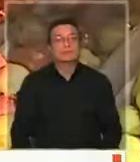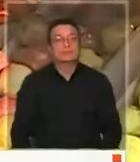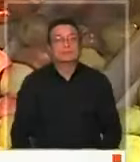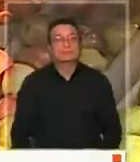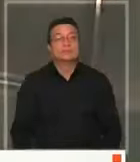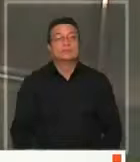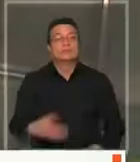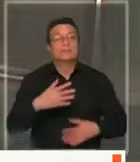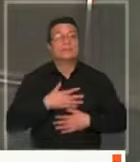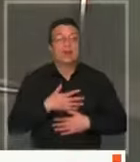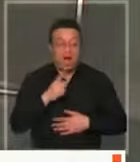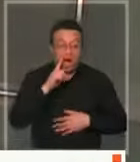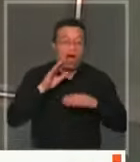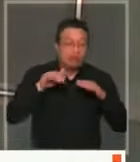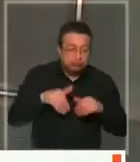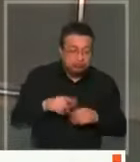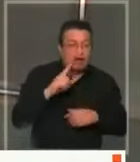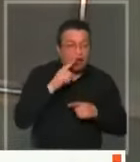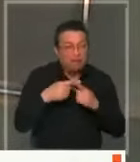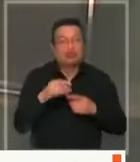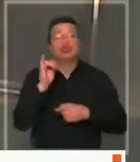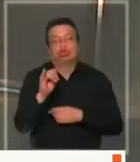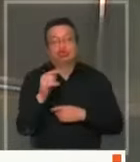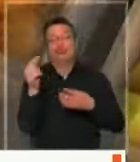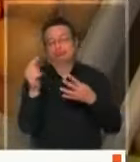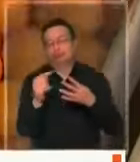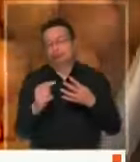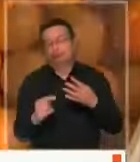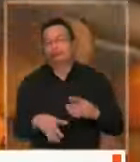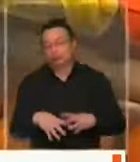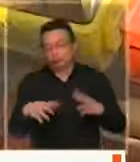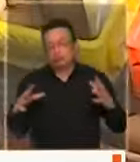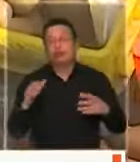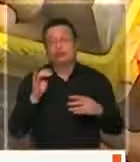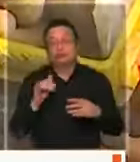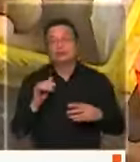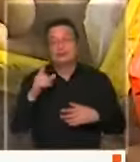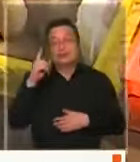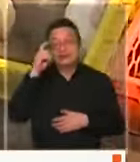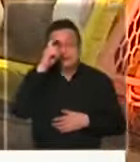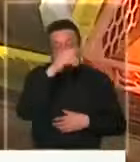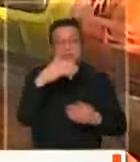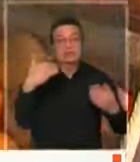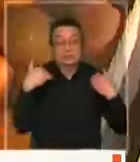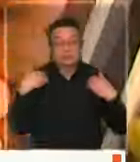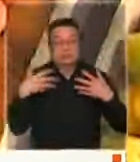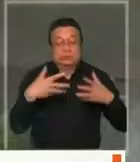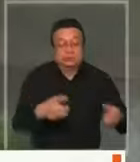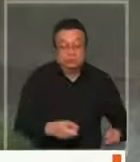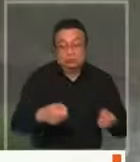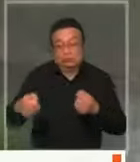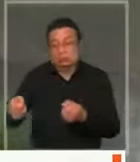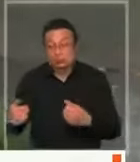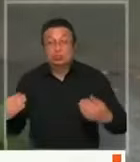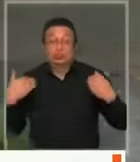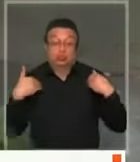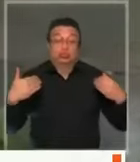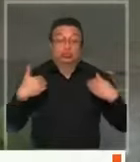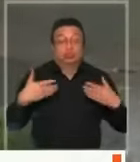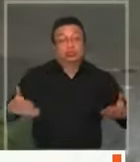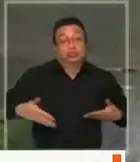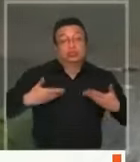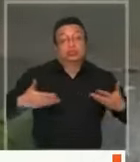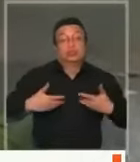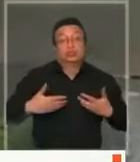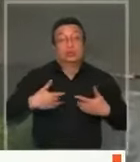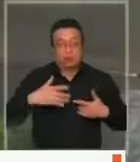¿Hay achaques o no hay achaques? Todos los achaques juntos. Ya. Igual se hace un poco de ejercicio haciendo fuerza, algo así. Pero